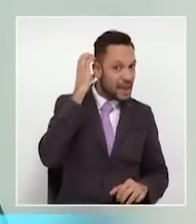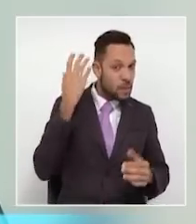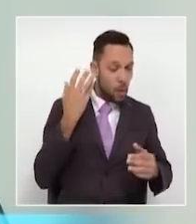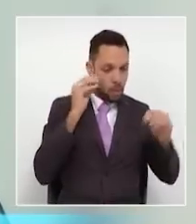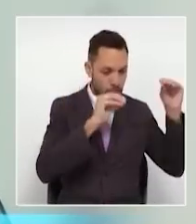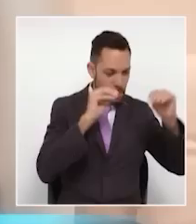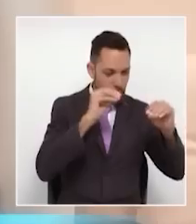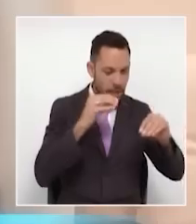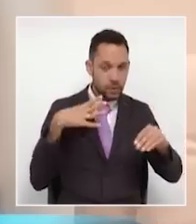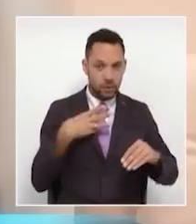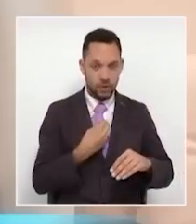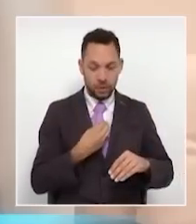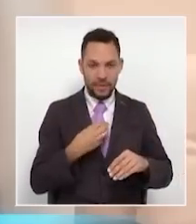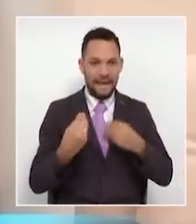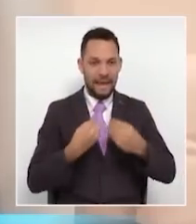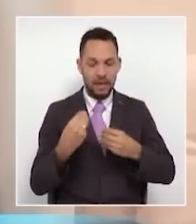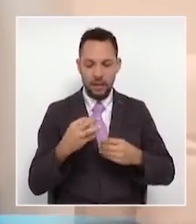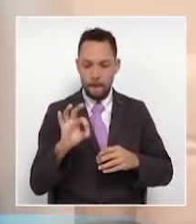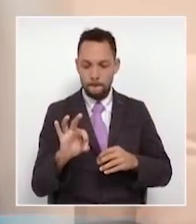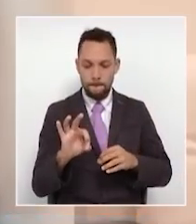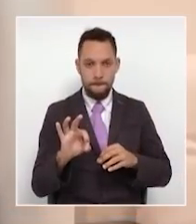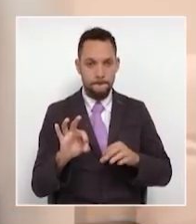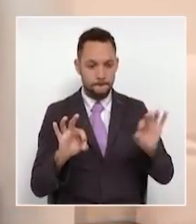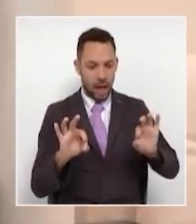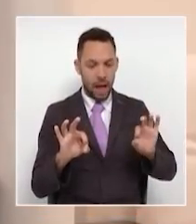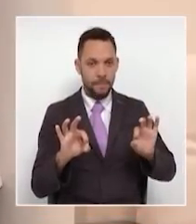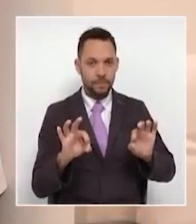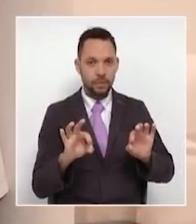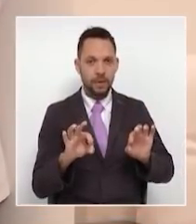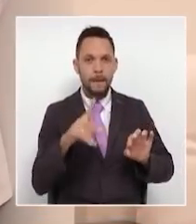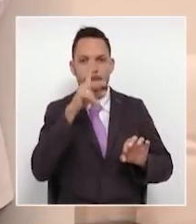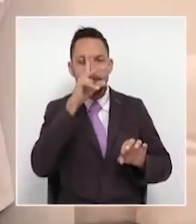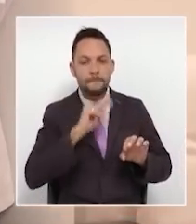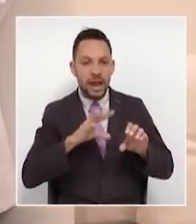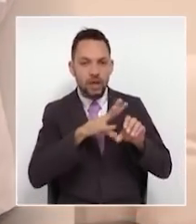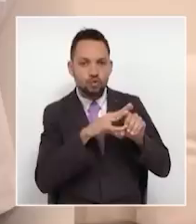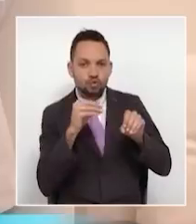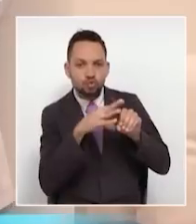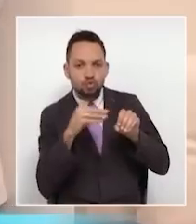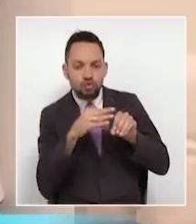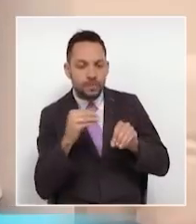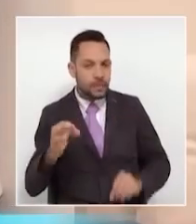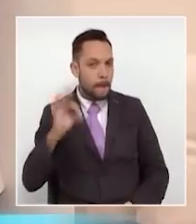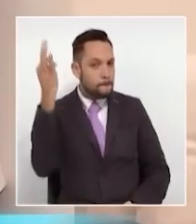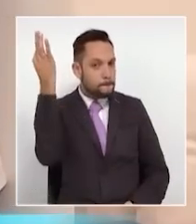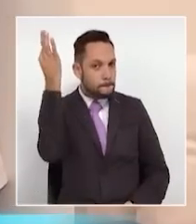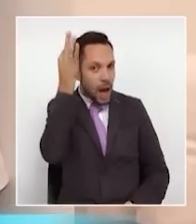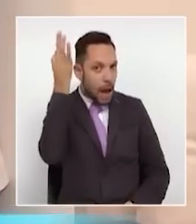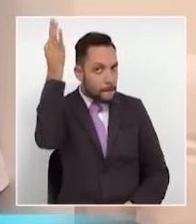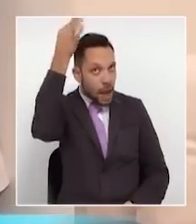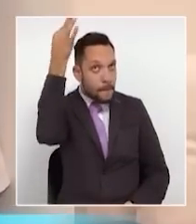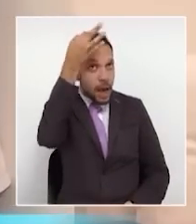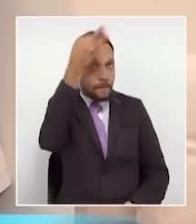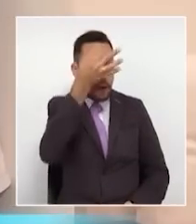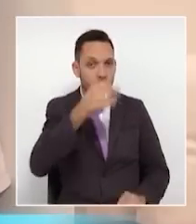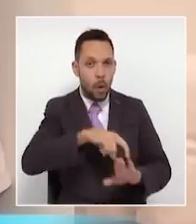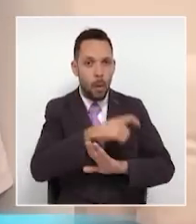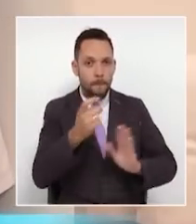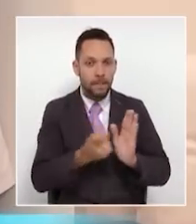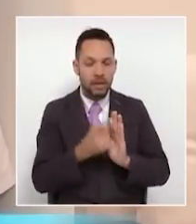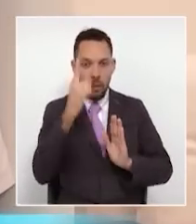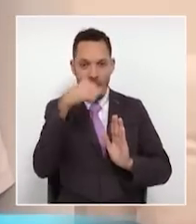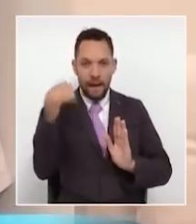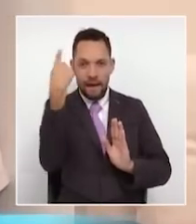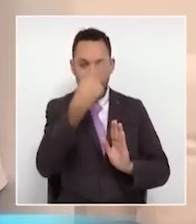doloroso no es invasivo simplemente se adhiere y se retira fácilmente esta